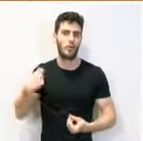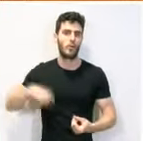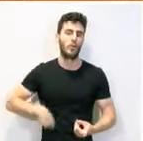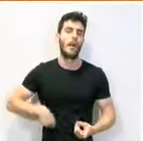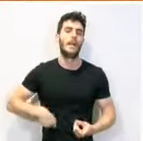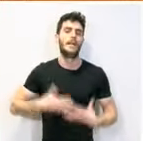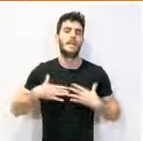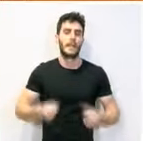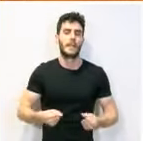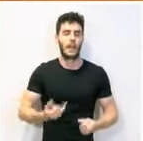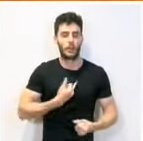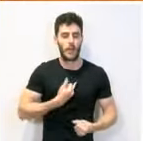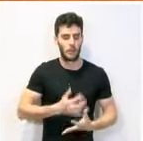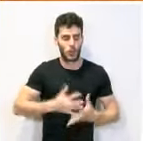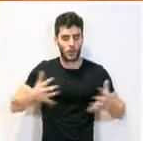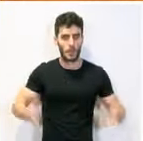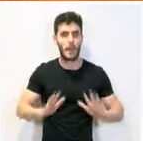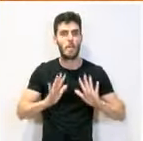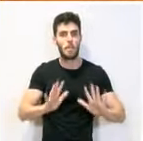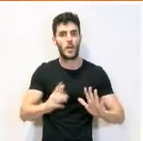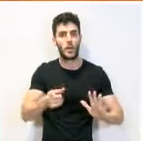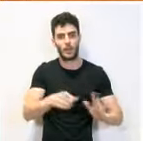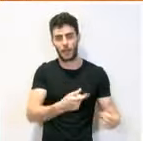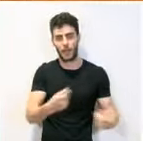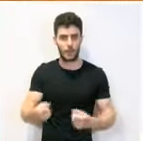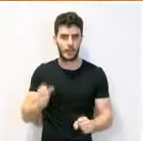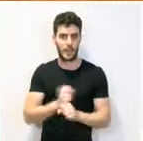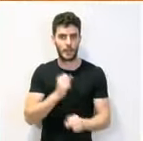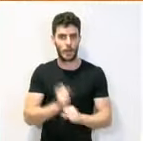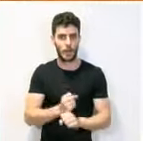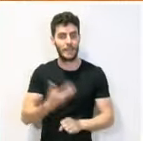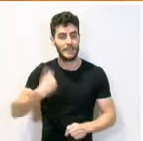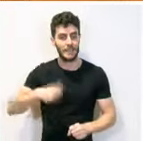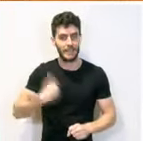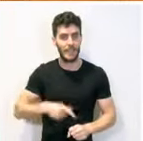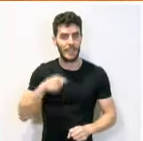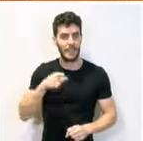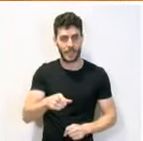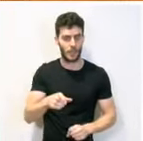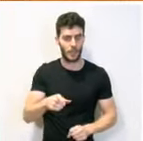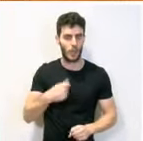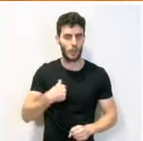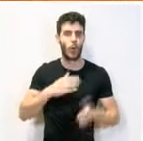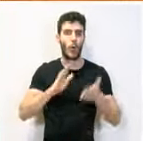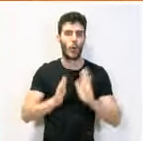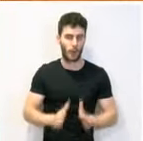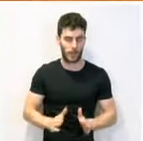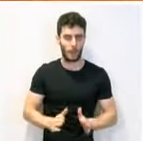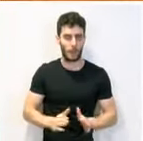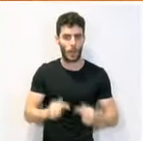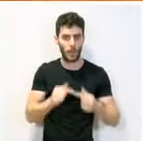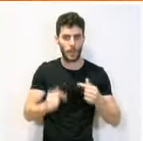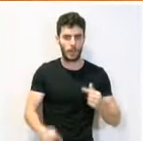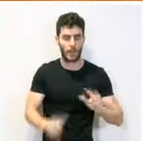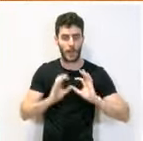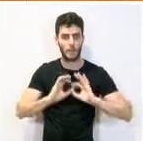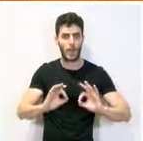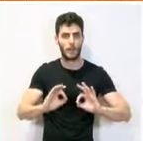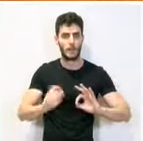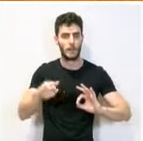en todo el ámbito de la salud. Pero lo que es necesario es ponerse a trabajar en ello y a ir corrigiendo determinadas deficiencias. Me